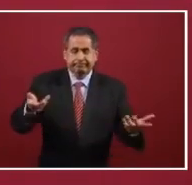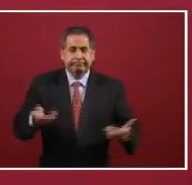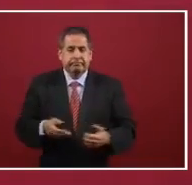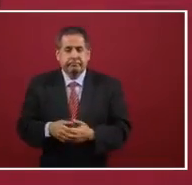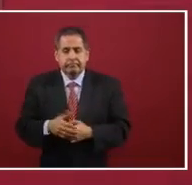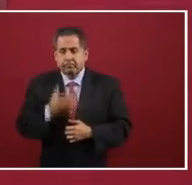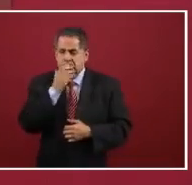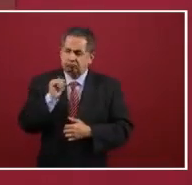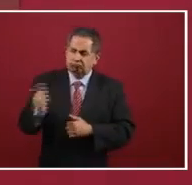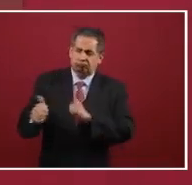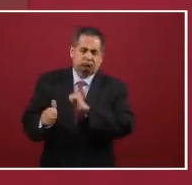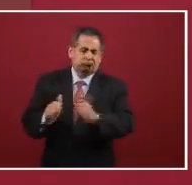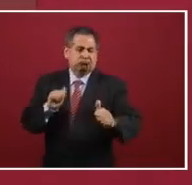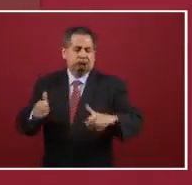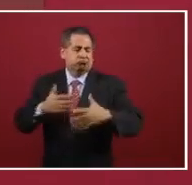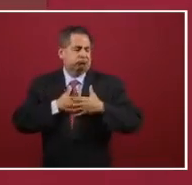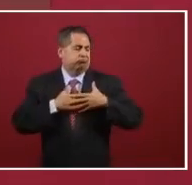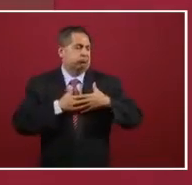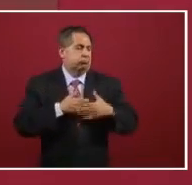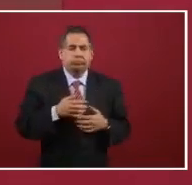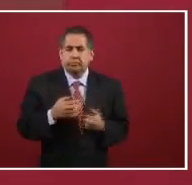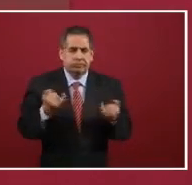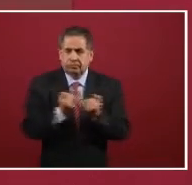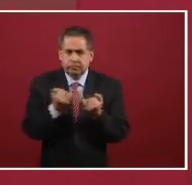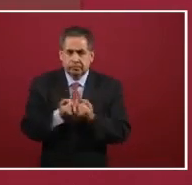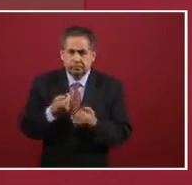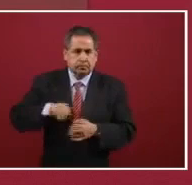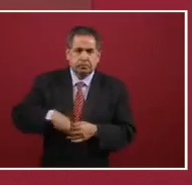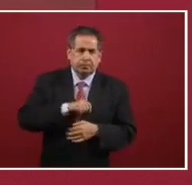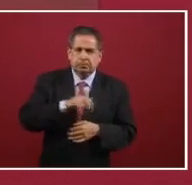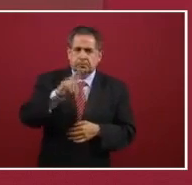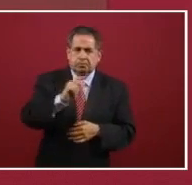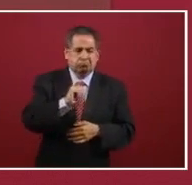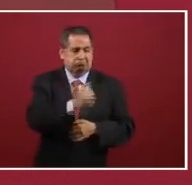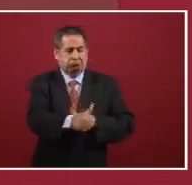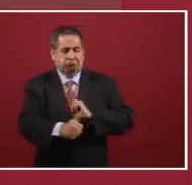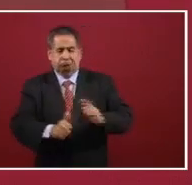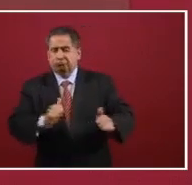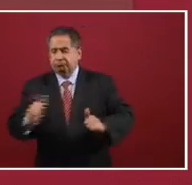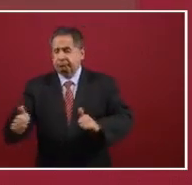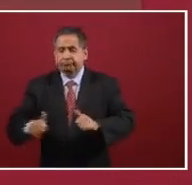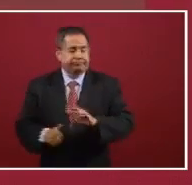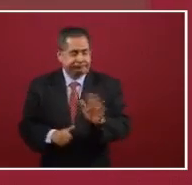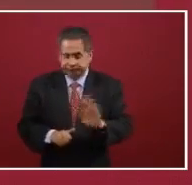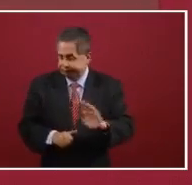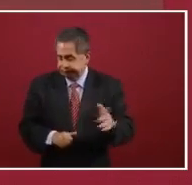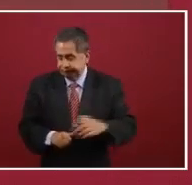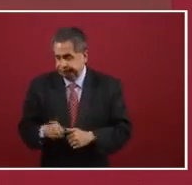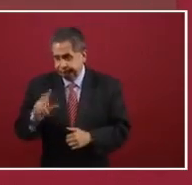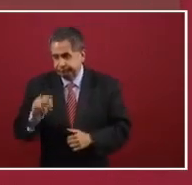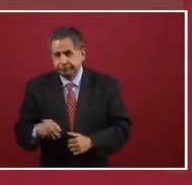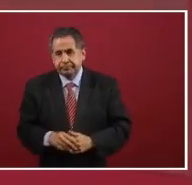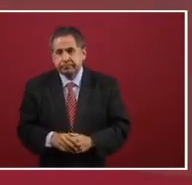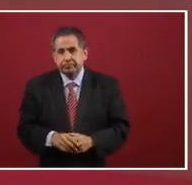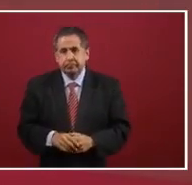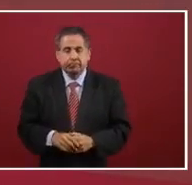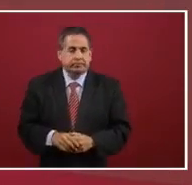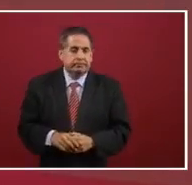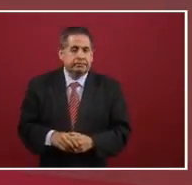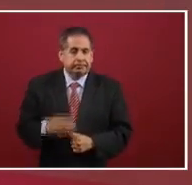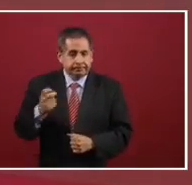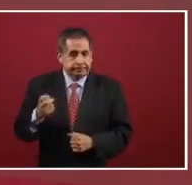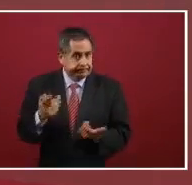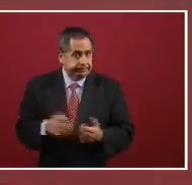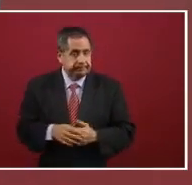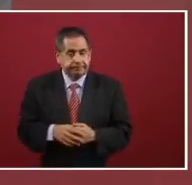por tomar esas banderas. Nosotros no vamos a permitirlo. O sea, eso